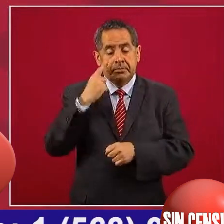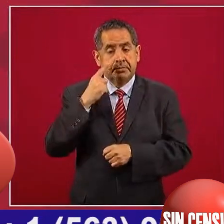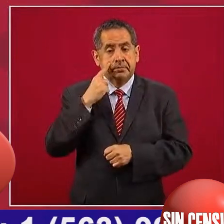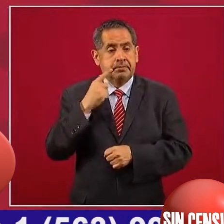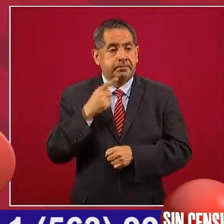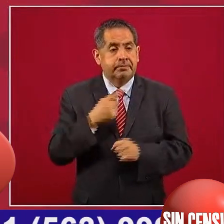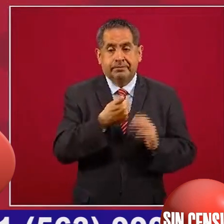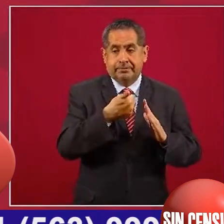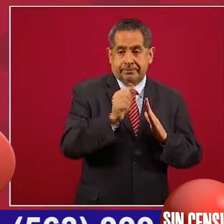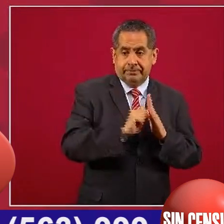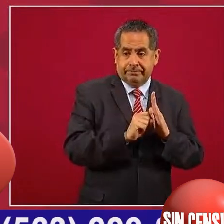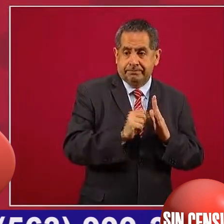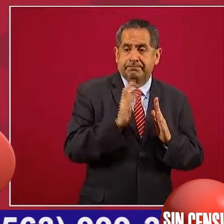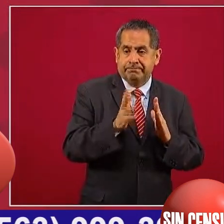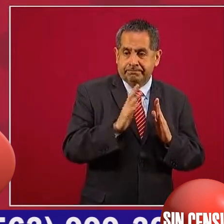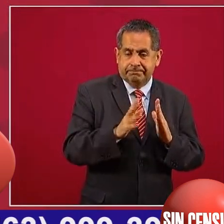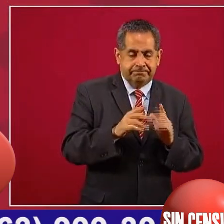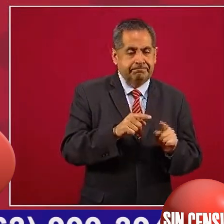primer semestre,